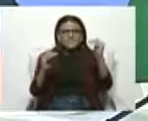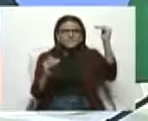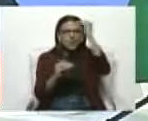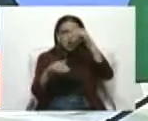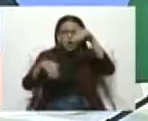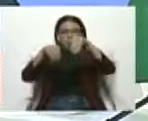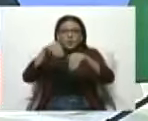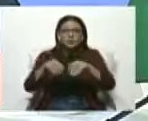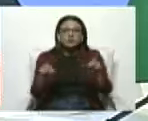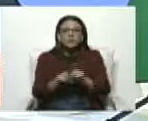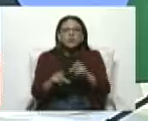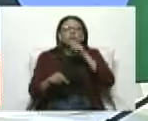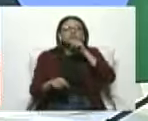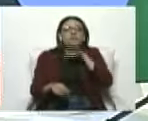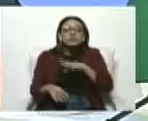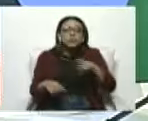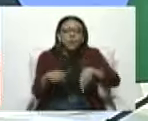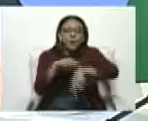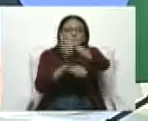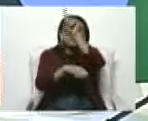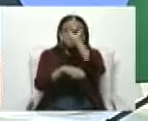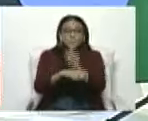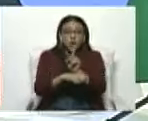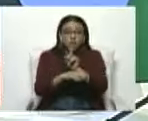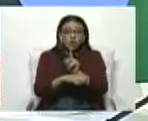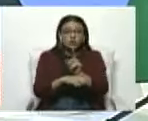lograr ese día las fuerzas revolucionarias,